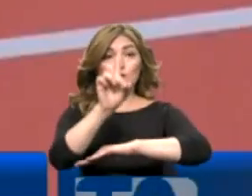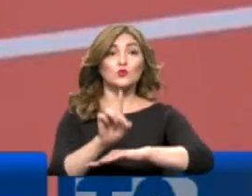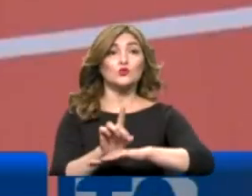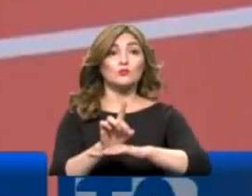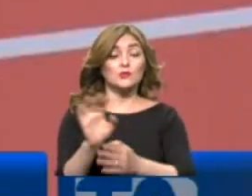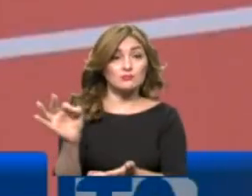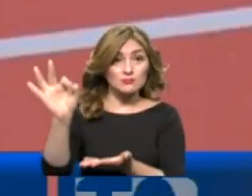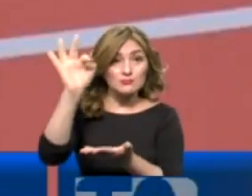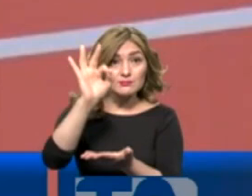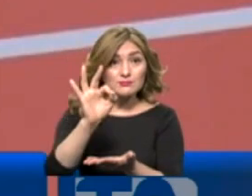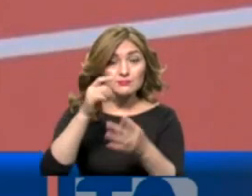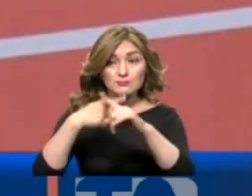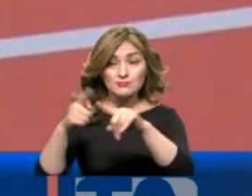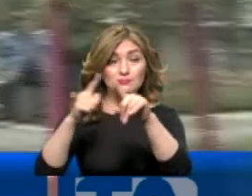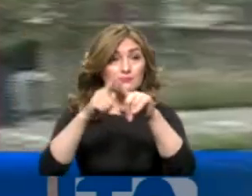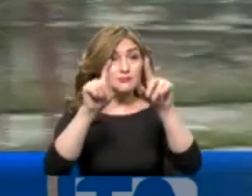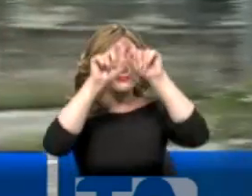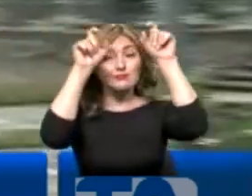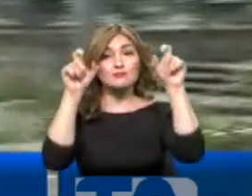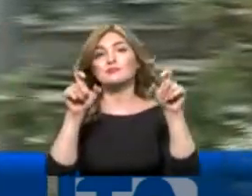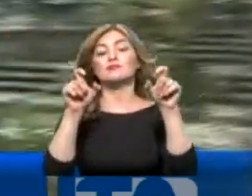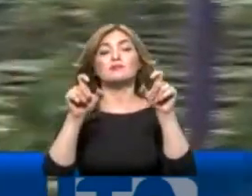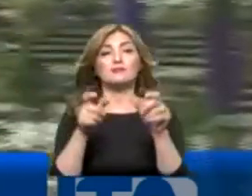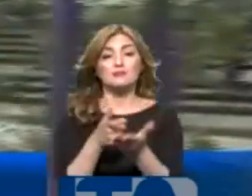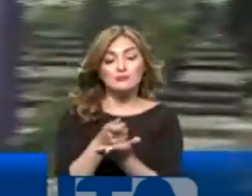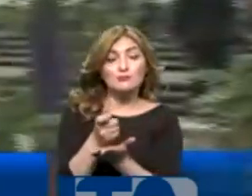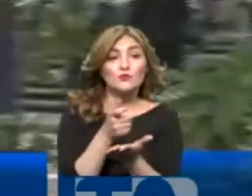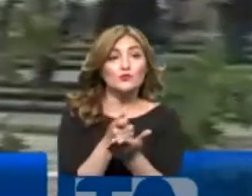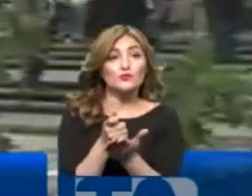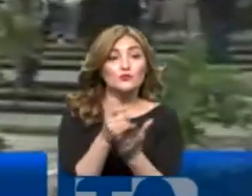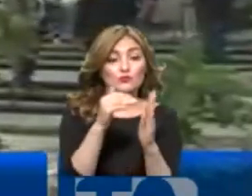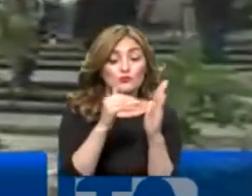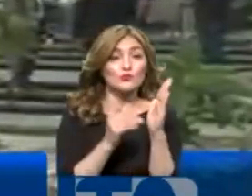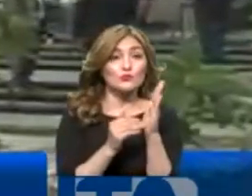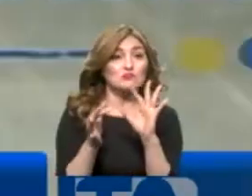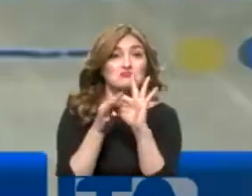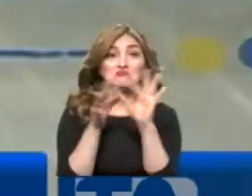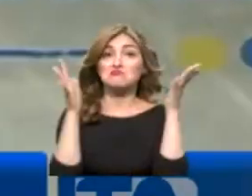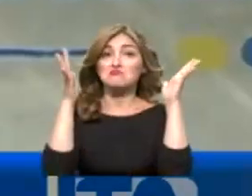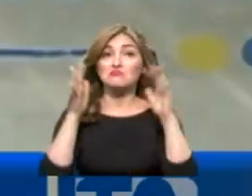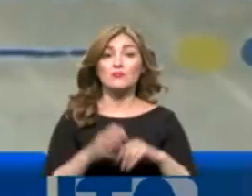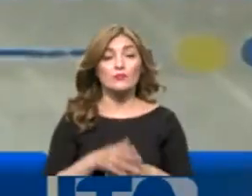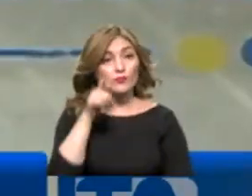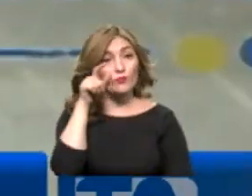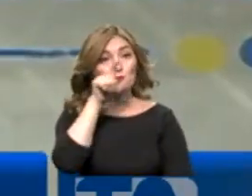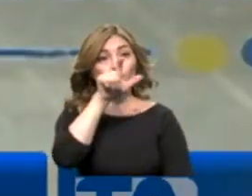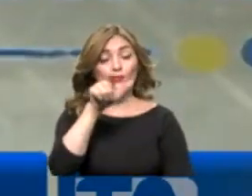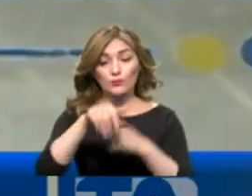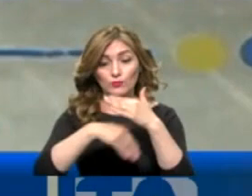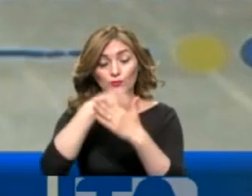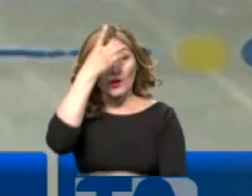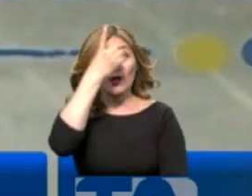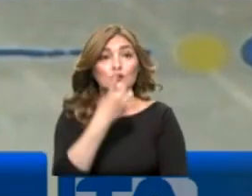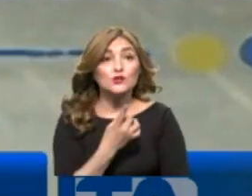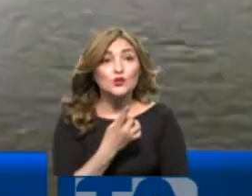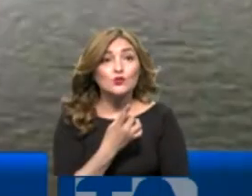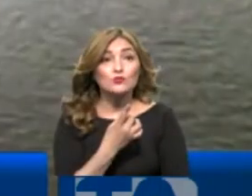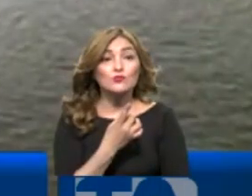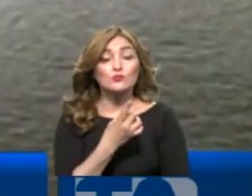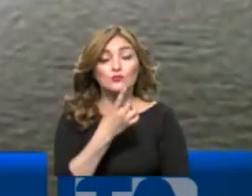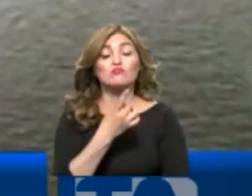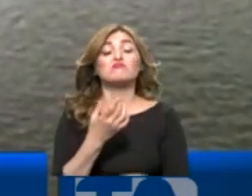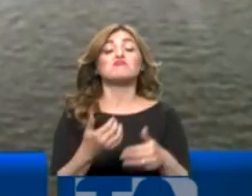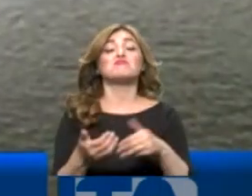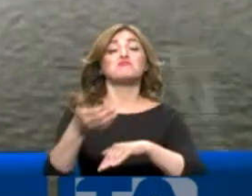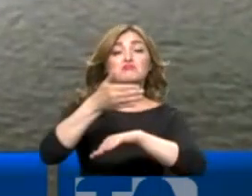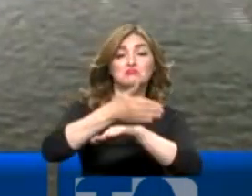ni representantes de otras compañías también aportantes constan entre los vinculados. Si la fiscalía toma nuevas decisiones, deben